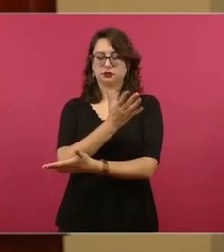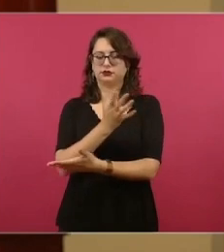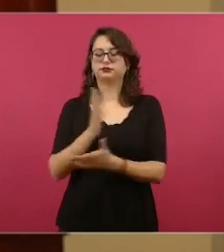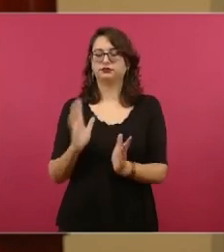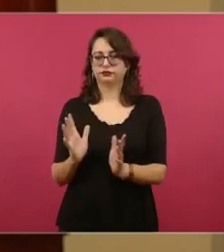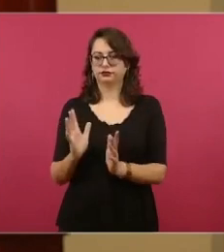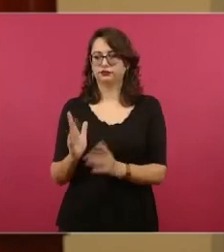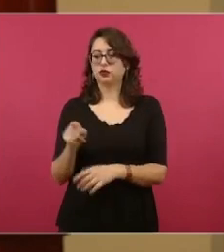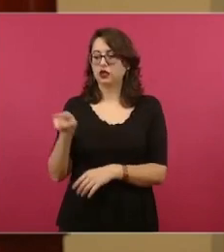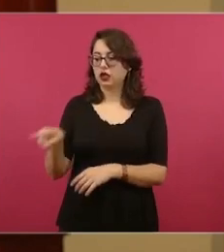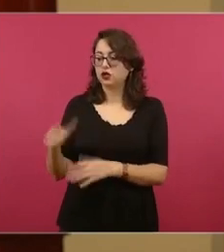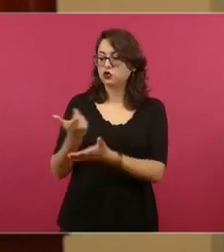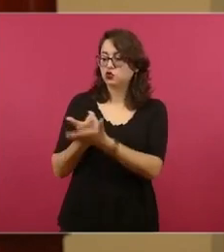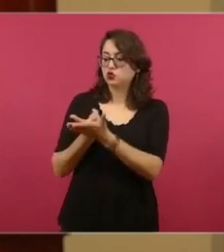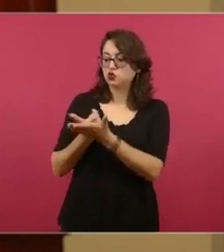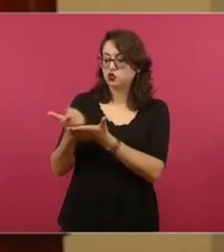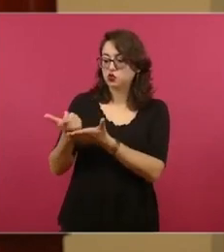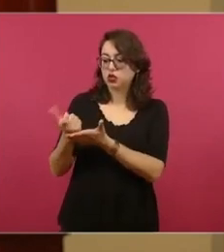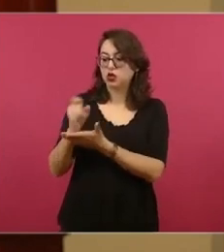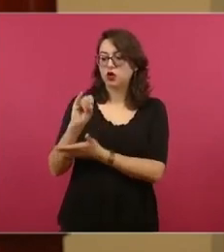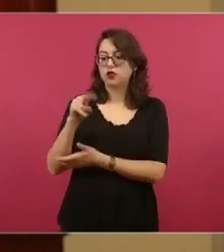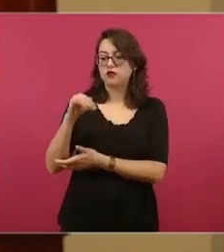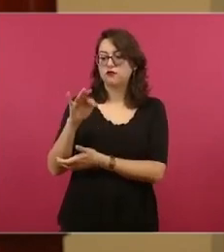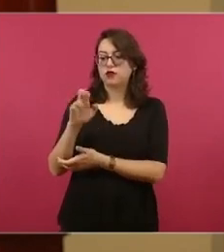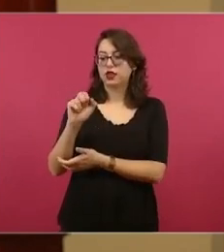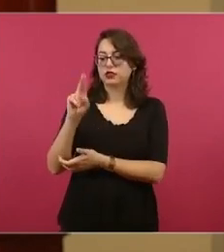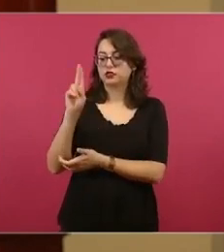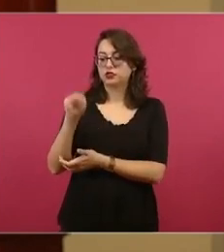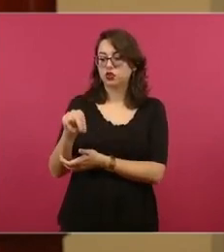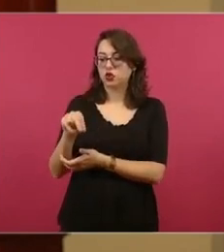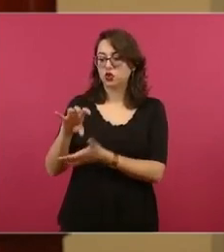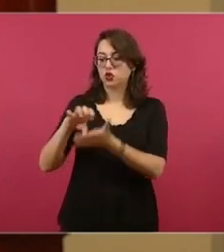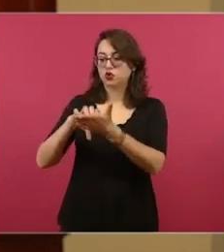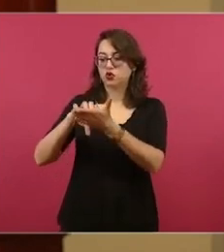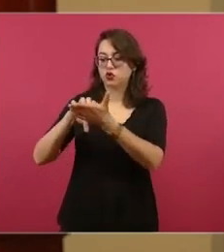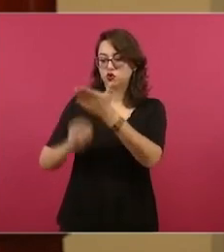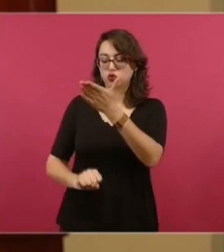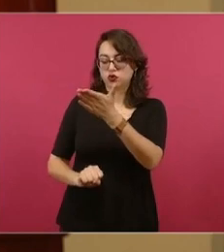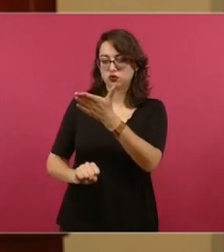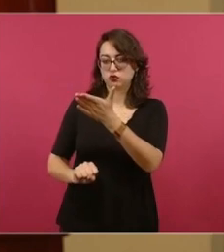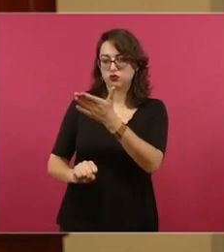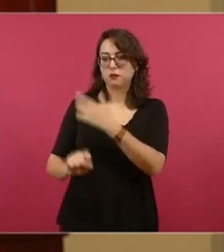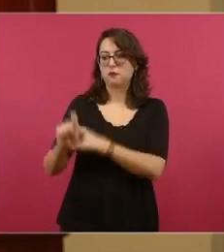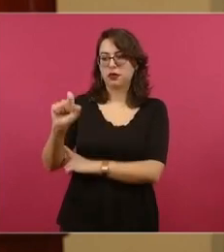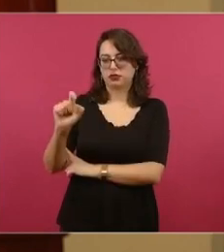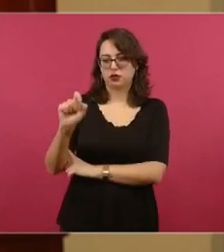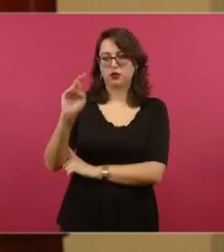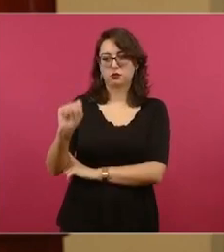Si se dejara la inflación, el incremento sería mayor.